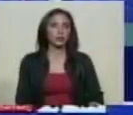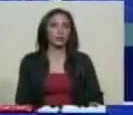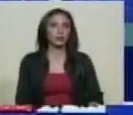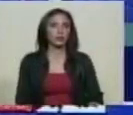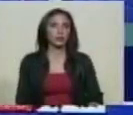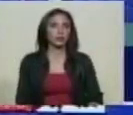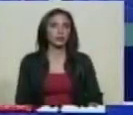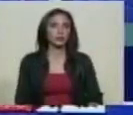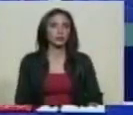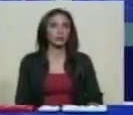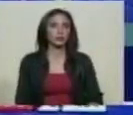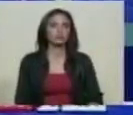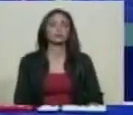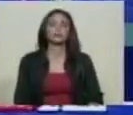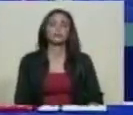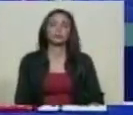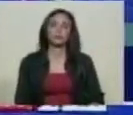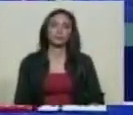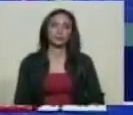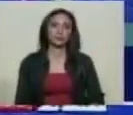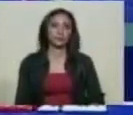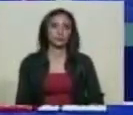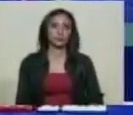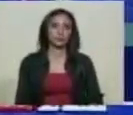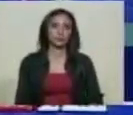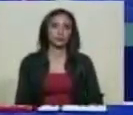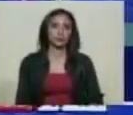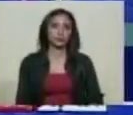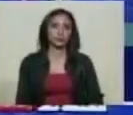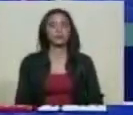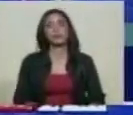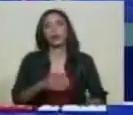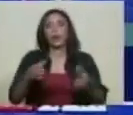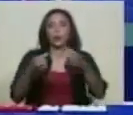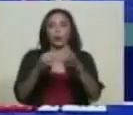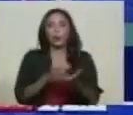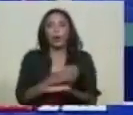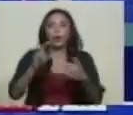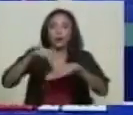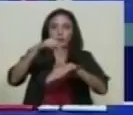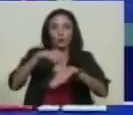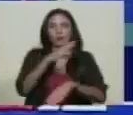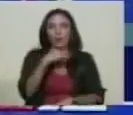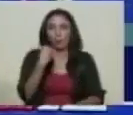Compañera Ana Alvarado, comisionada